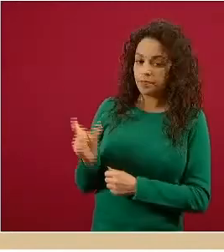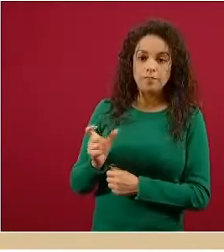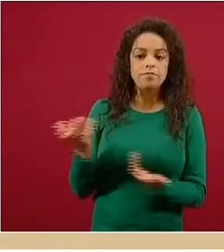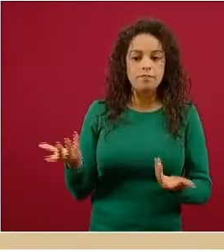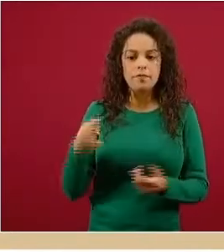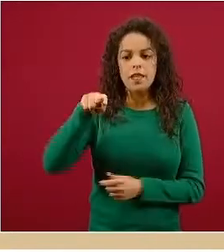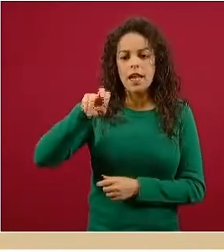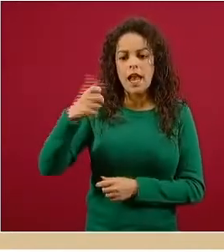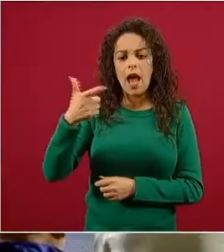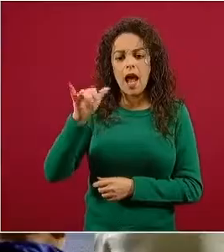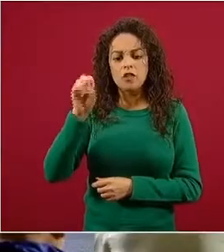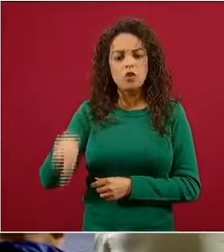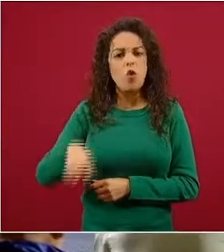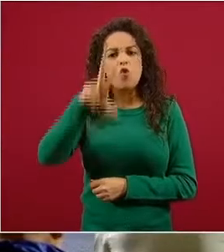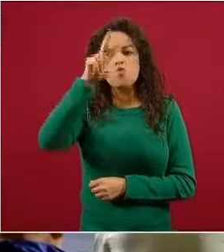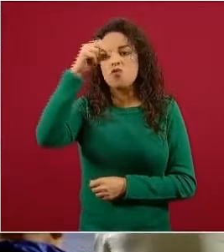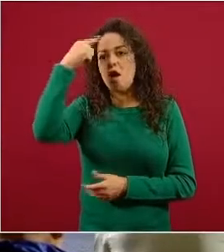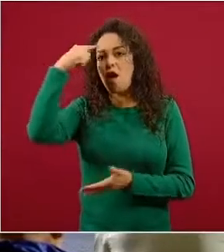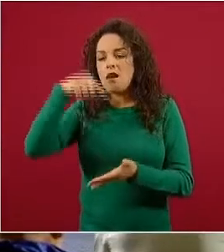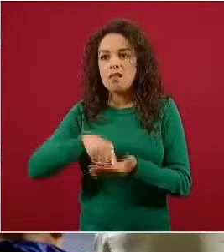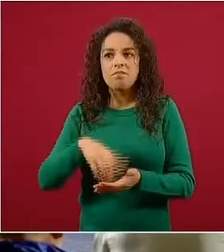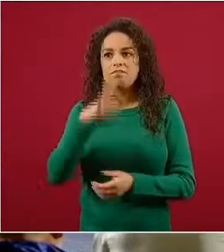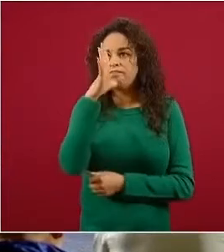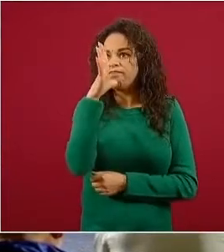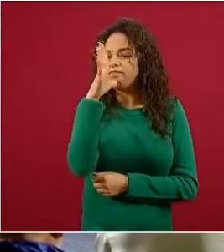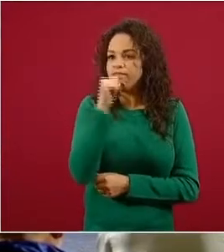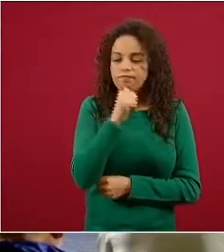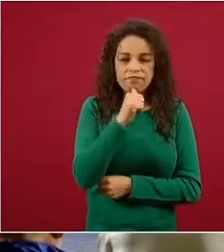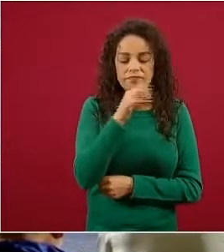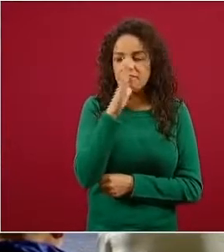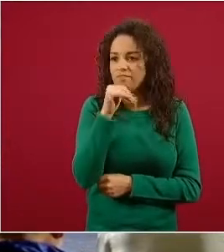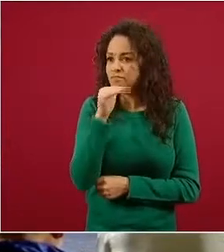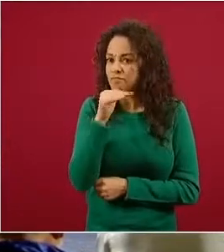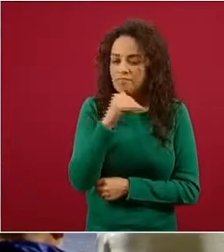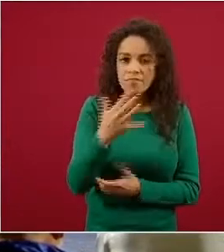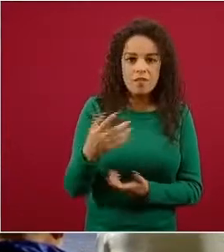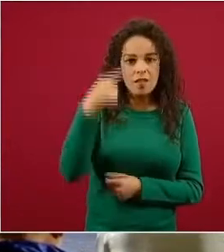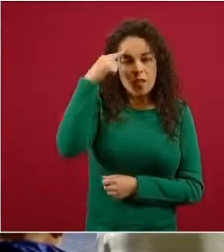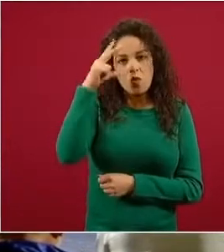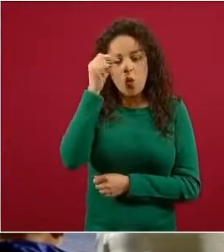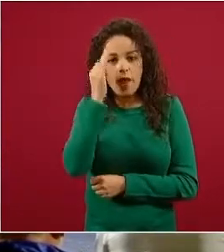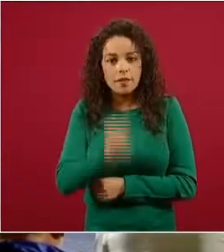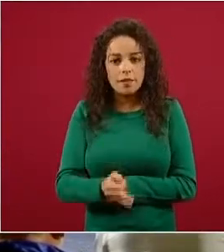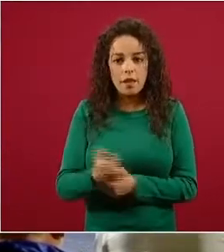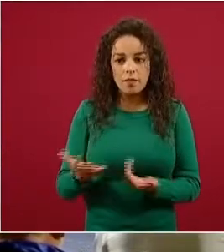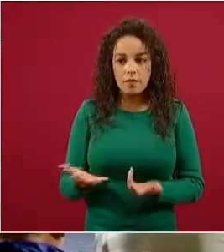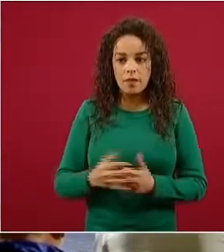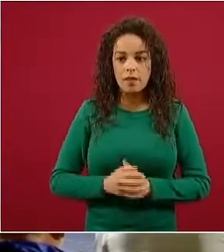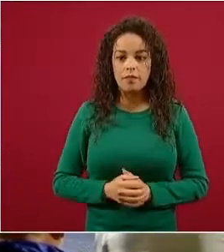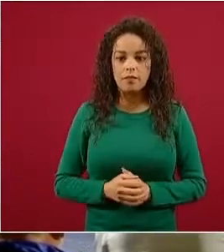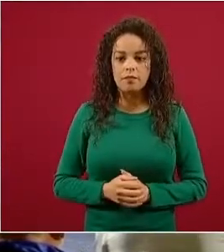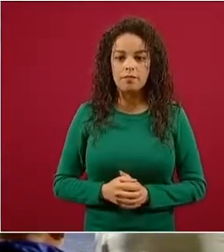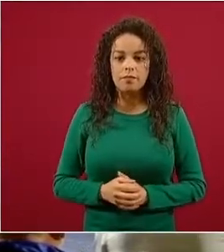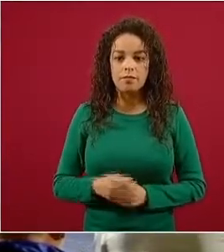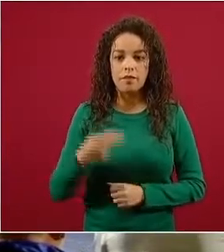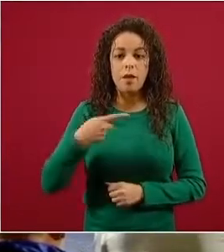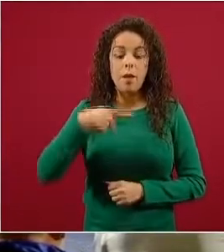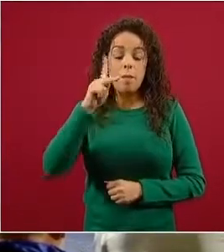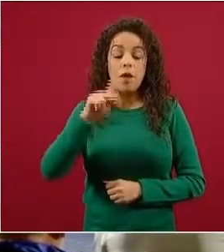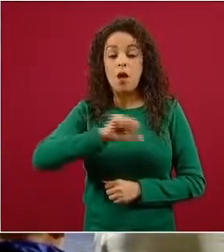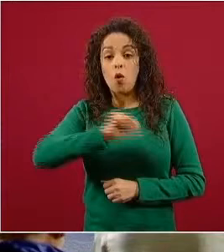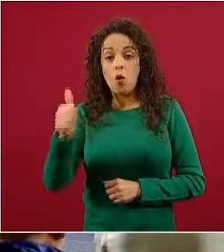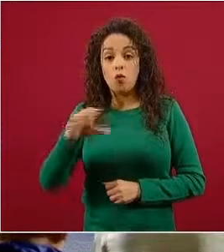duelo complicado o que puede detonar algún problema si existen vulnerabilidades previas, pues puede